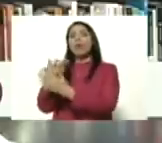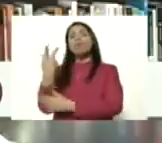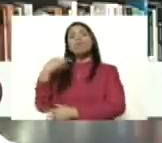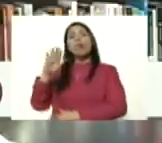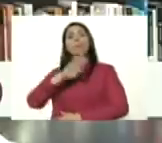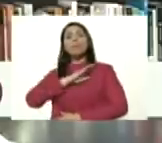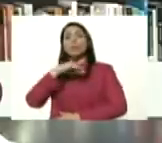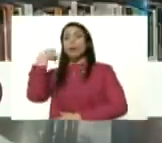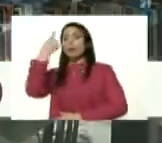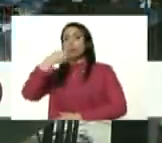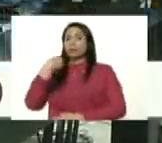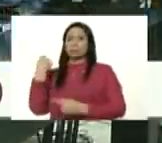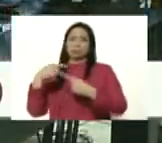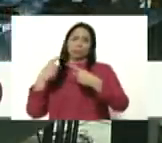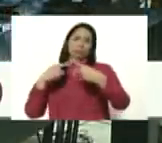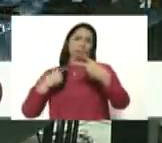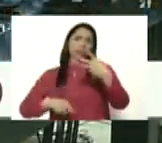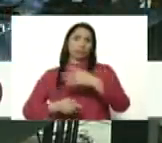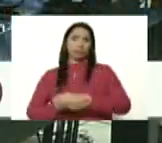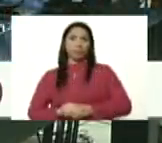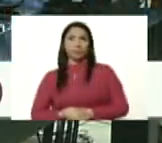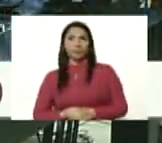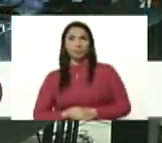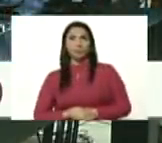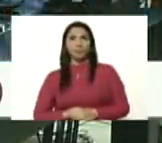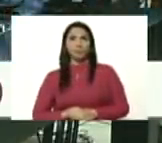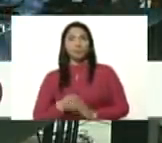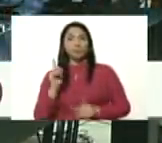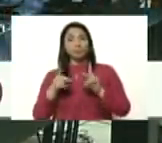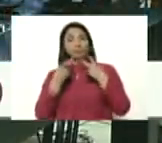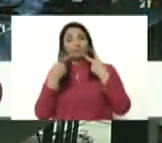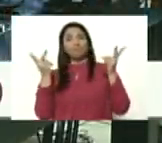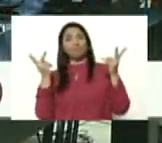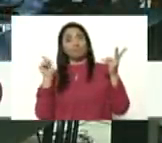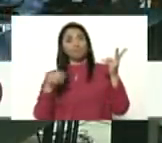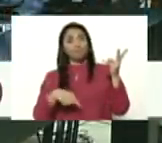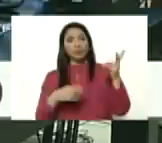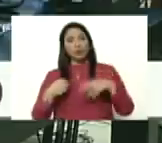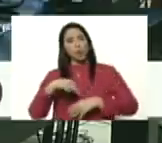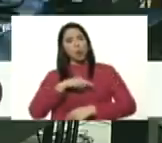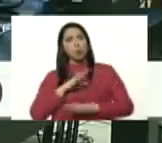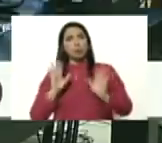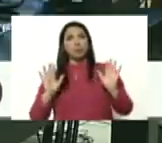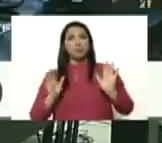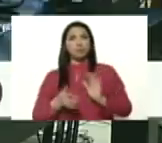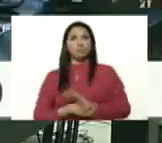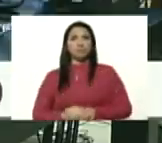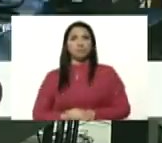pare usted de contar. Y de algunas escaramuzas también. ¿Sí? Pero estamos